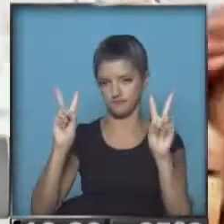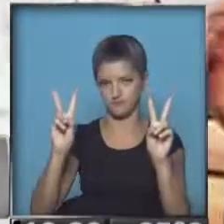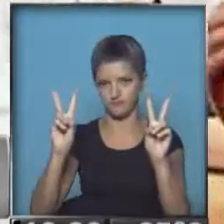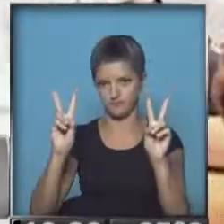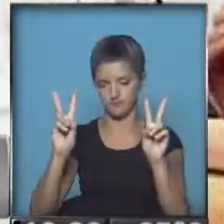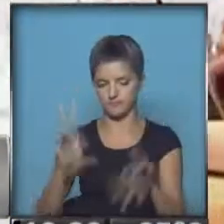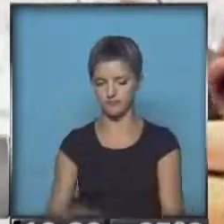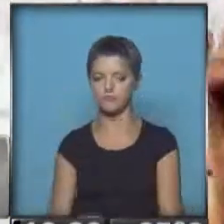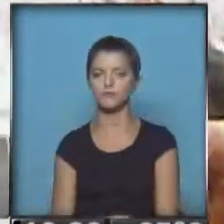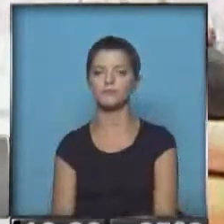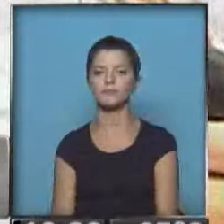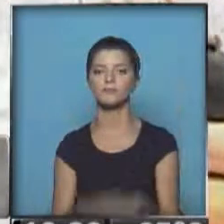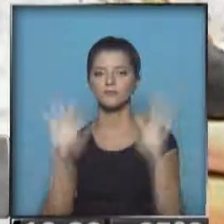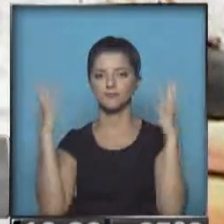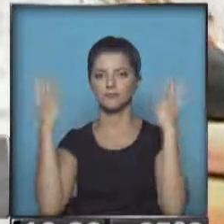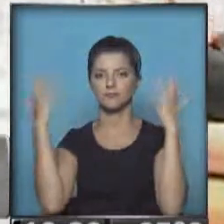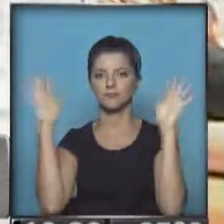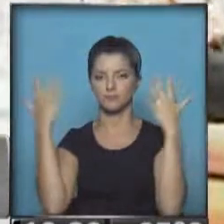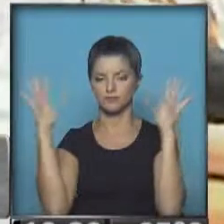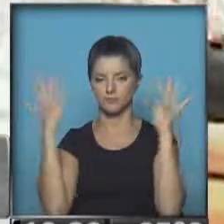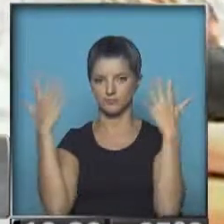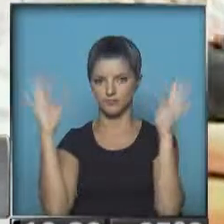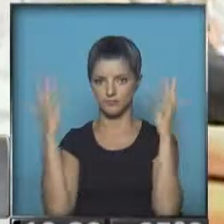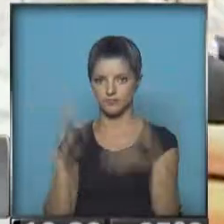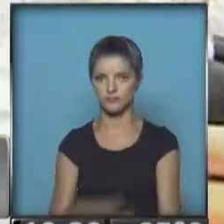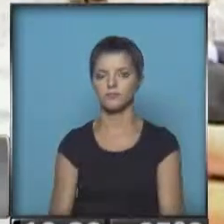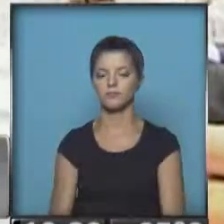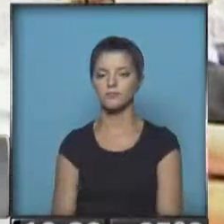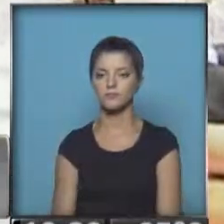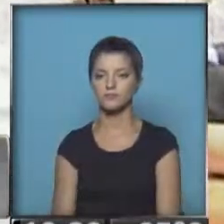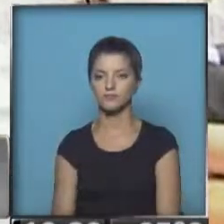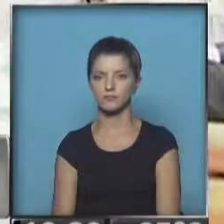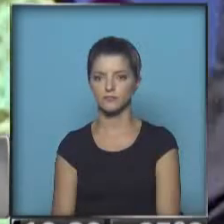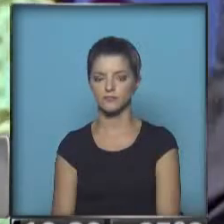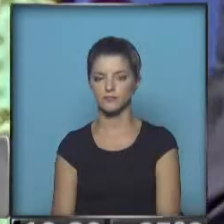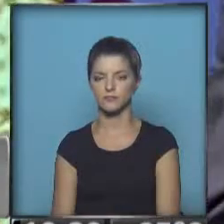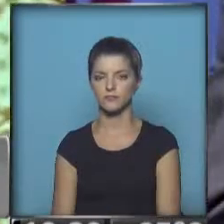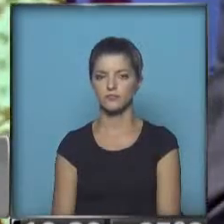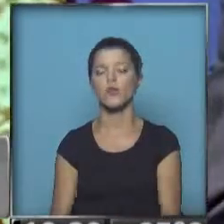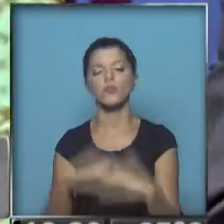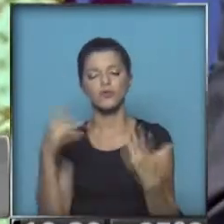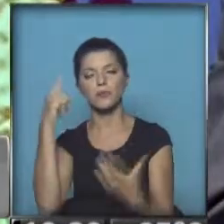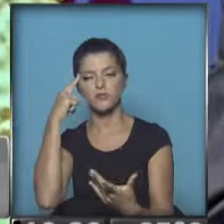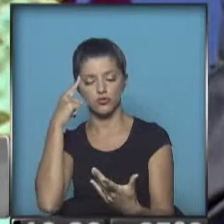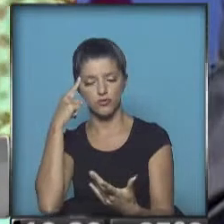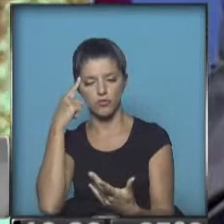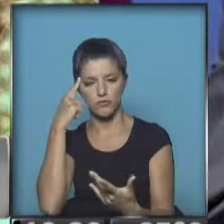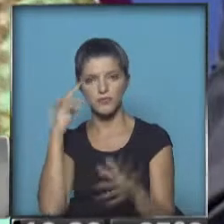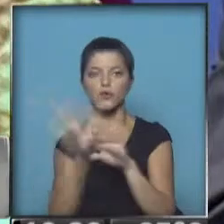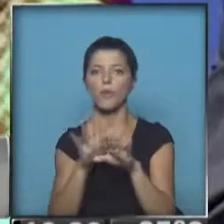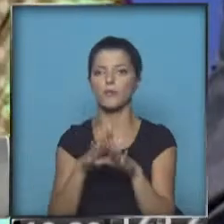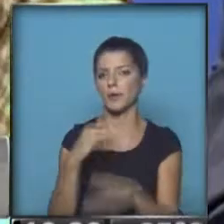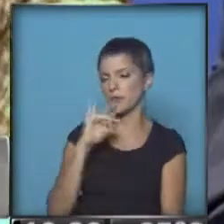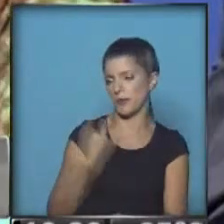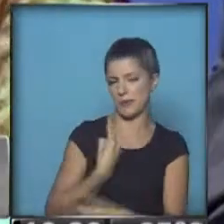Creo entonces que Y no pasa por una cuestión de